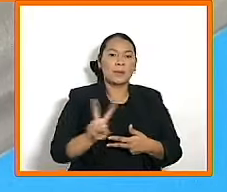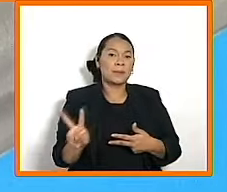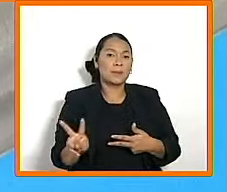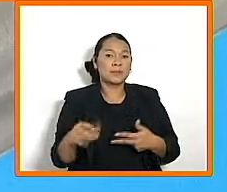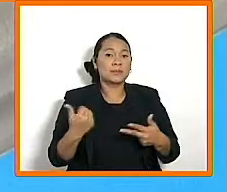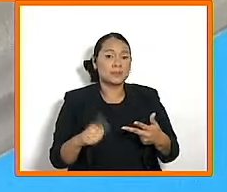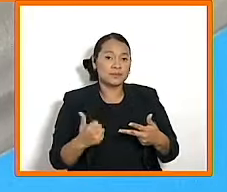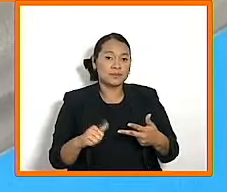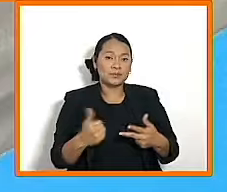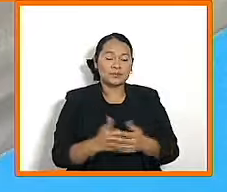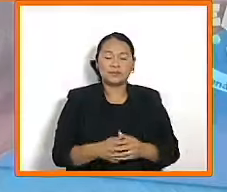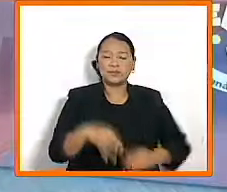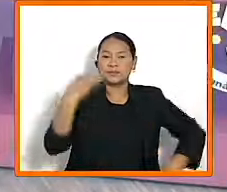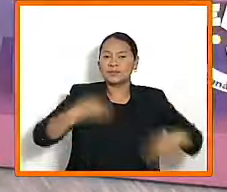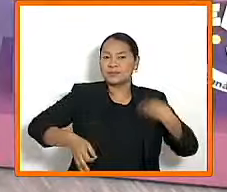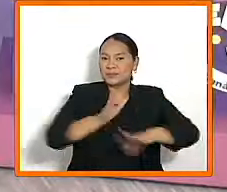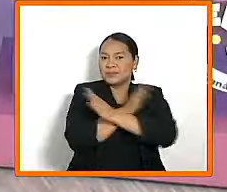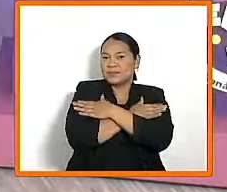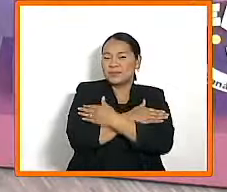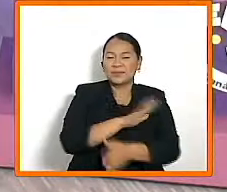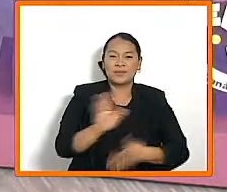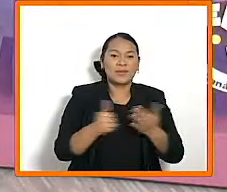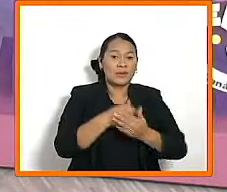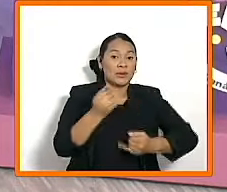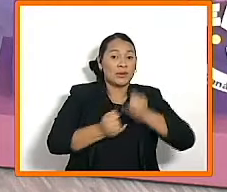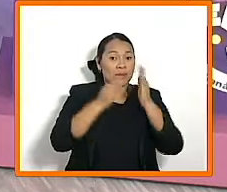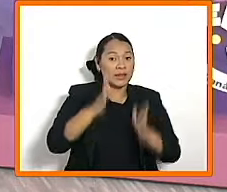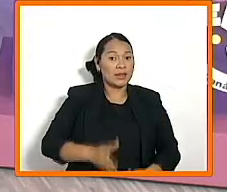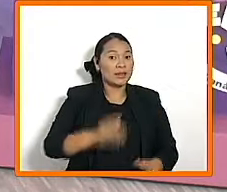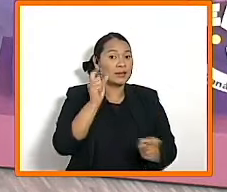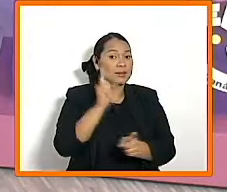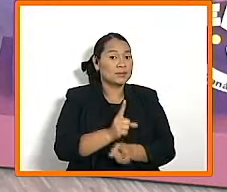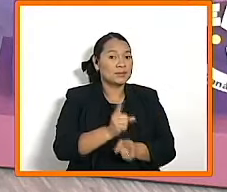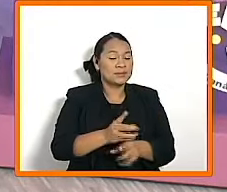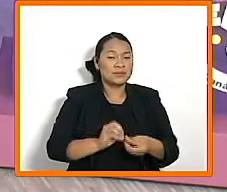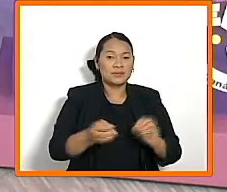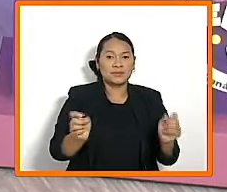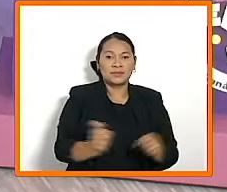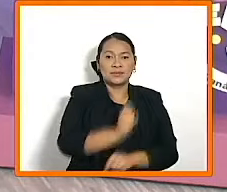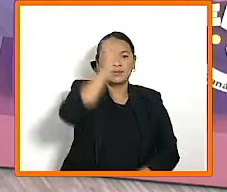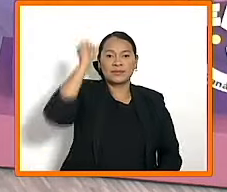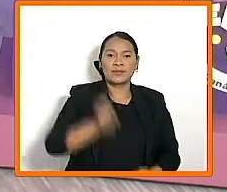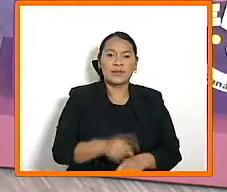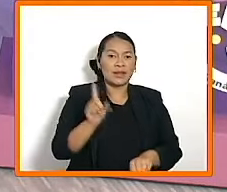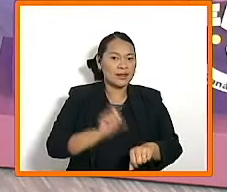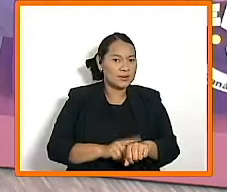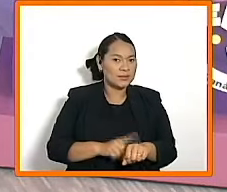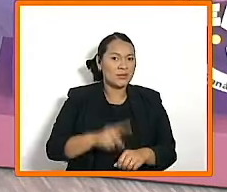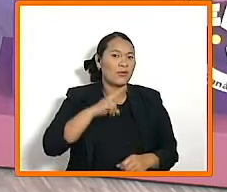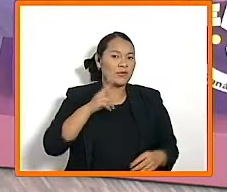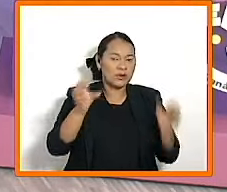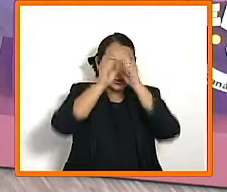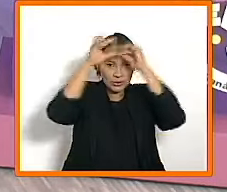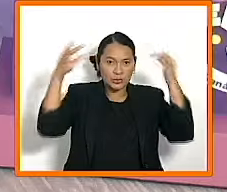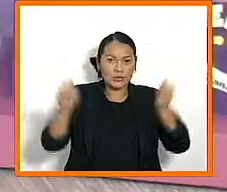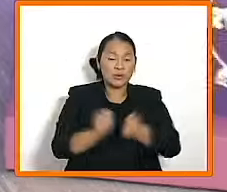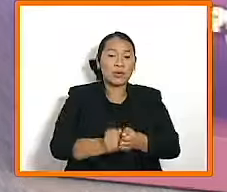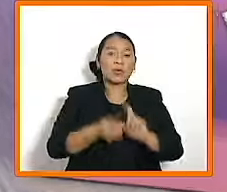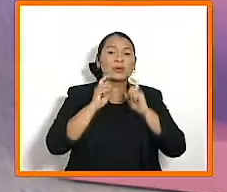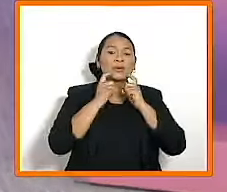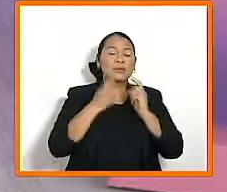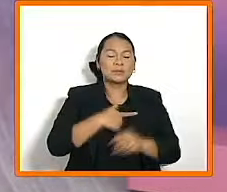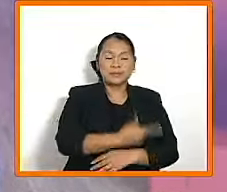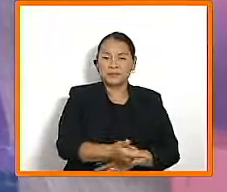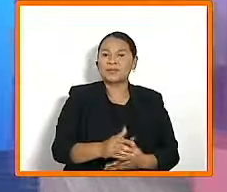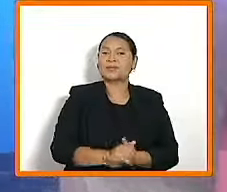el 10 Muchas felicidades a los jugadores que pegaron y ganaron haremos de tu sueño una realidad en diaria junto a Tatiana Gracias